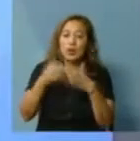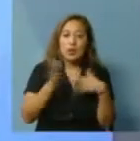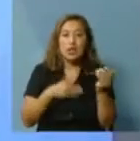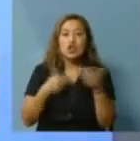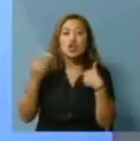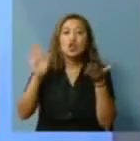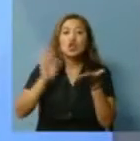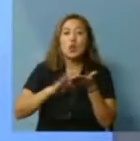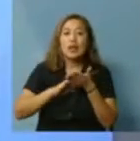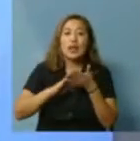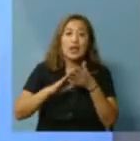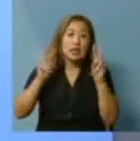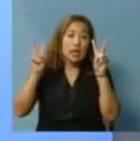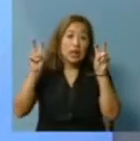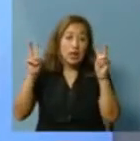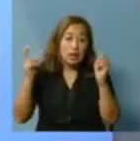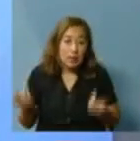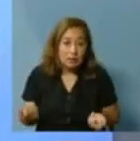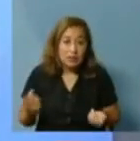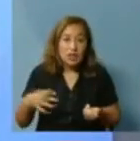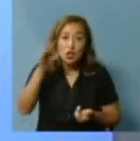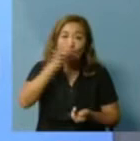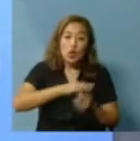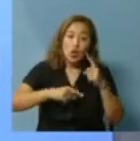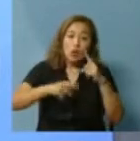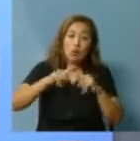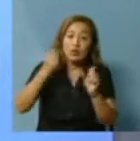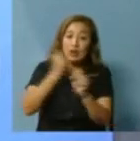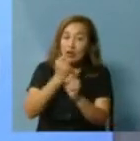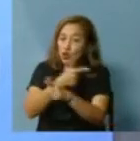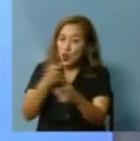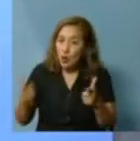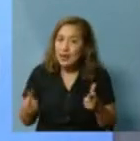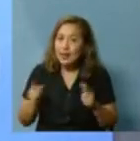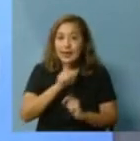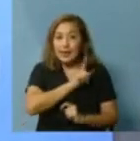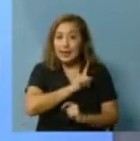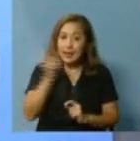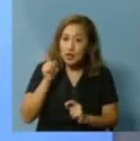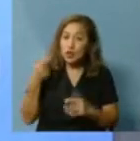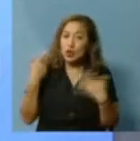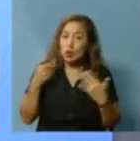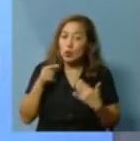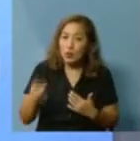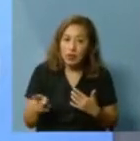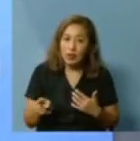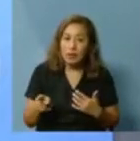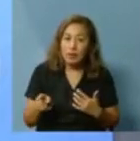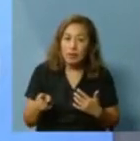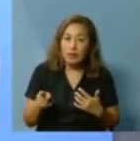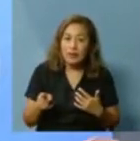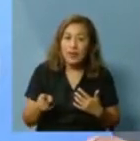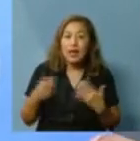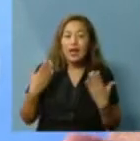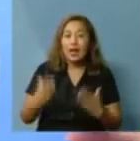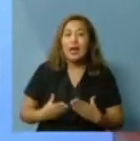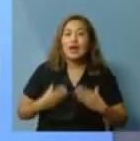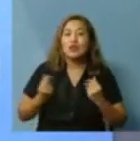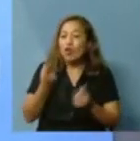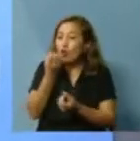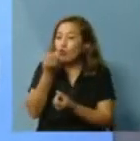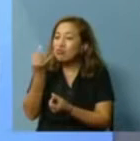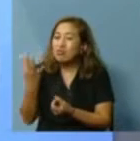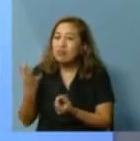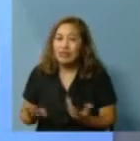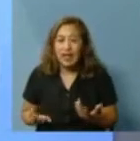subsidio por desempleo que ya tomaron todos los datos y a la vez nosotros nos permitimos también hacer el relevamiento